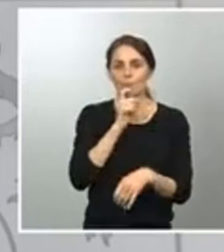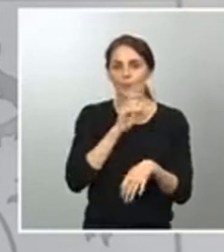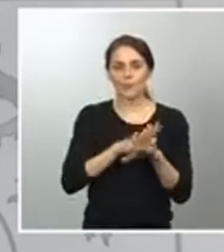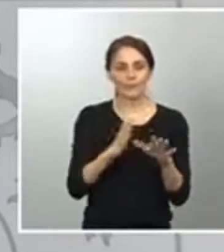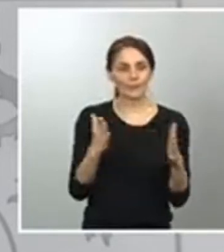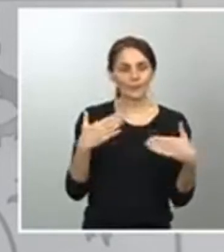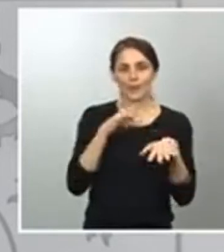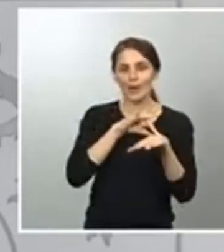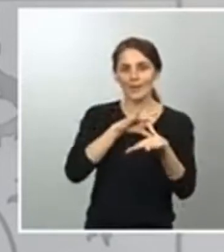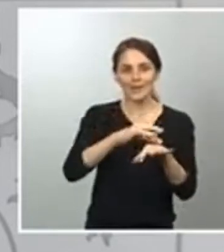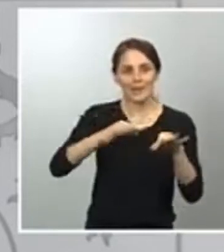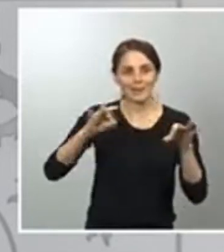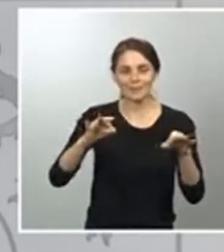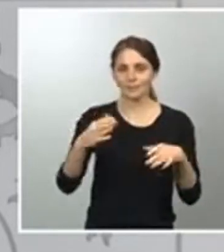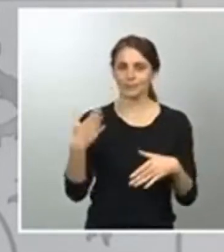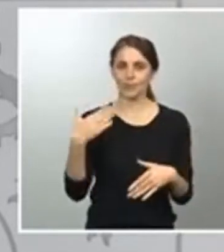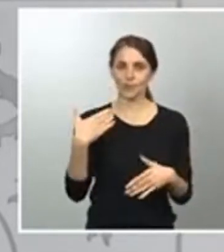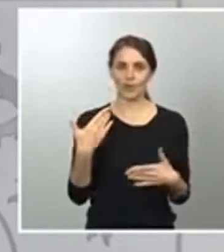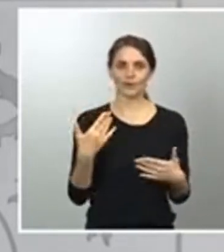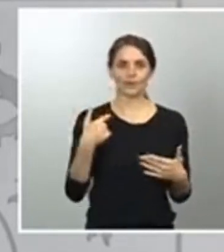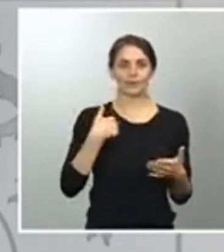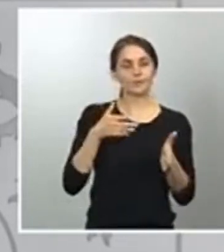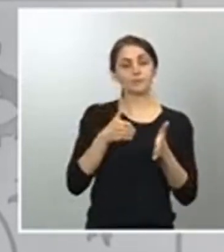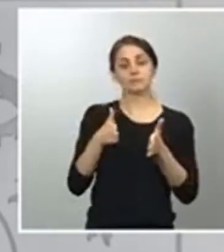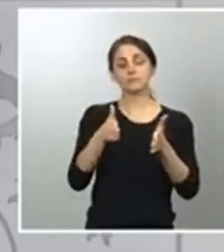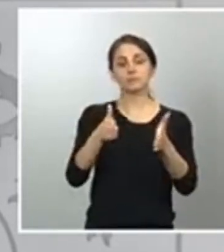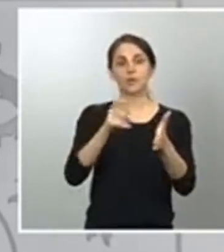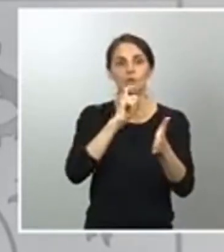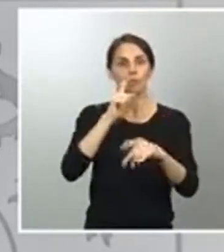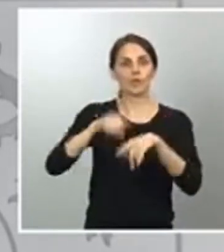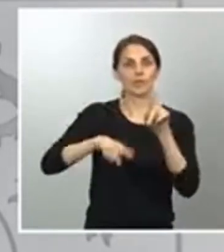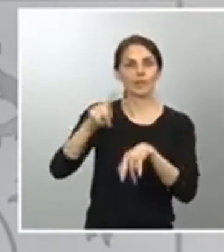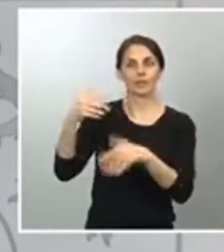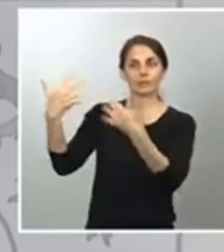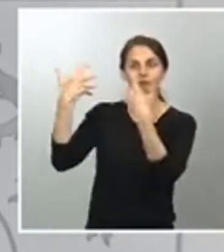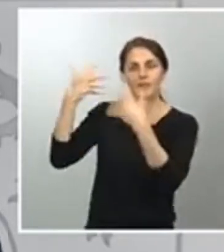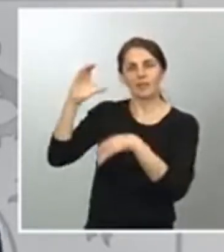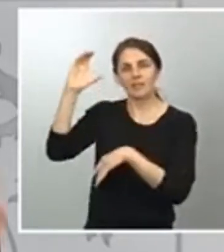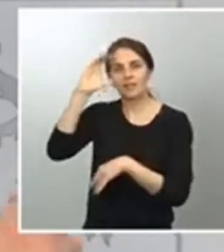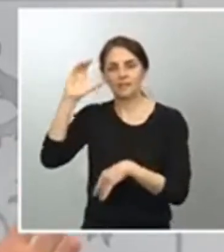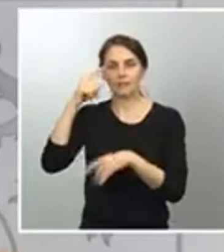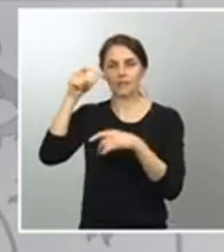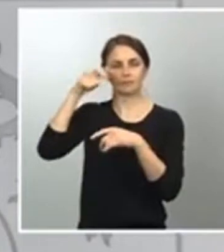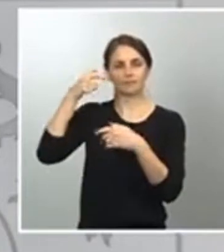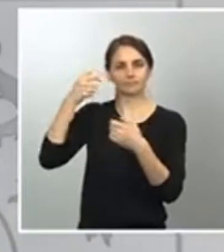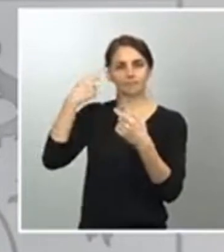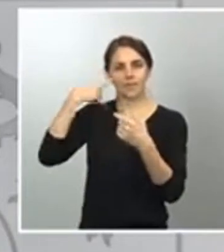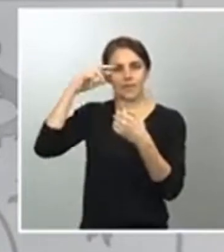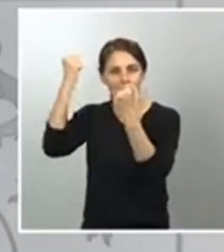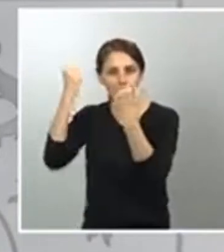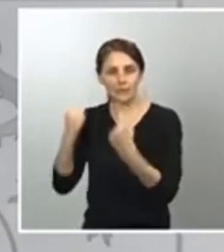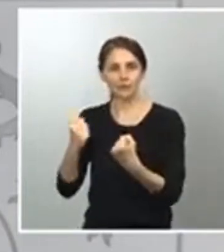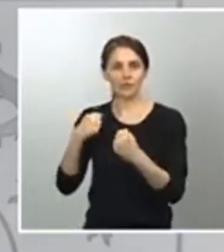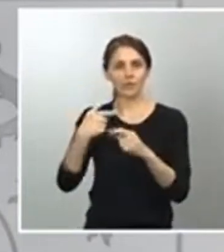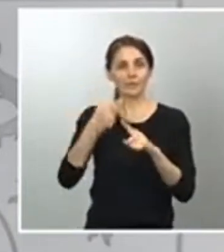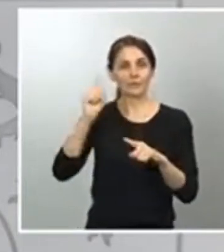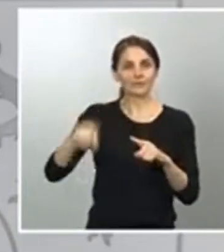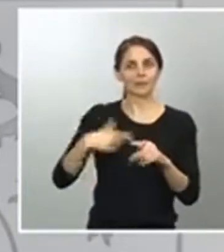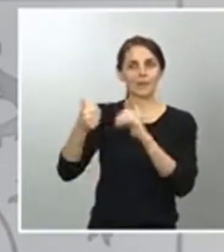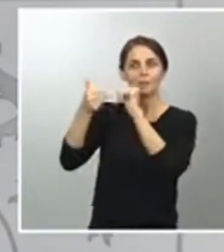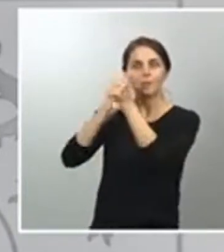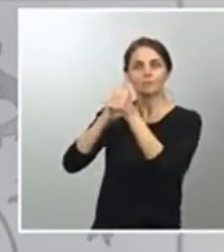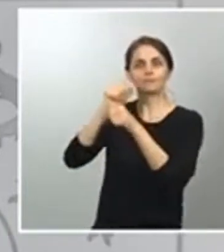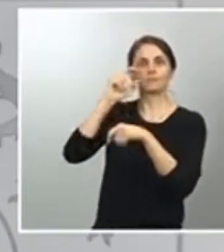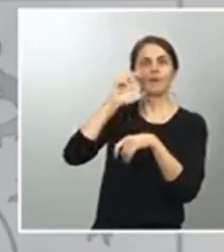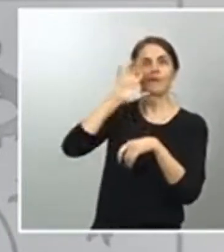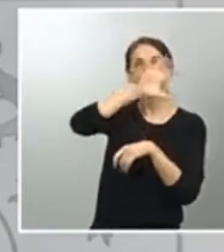orientarnos por las certezas que nos da la ciencia, los expertos, y por las lecciones que hemos aprendido en esta batalla en otros países y también singularmente